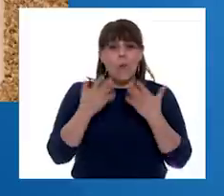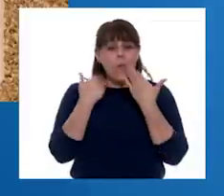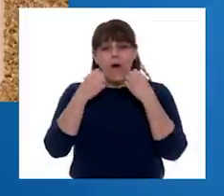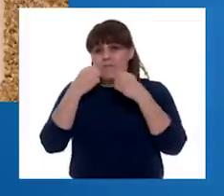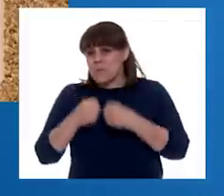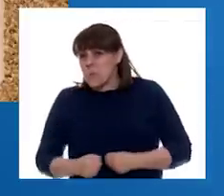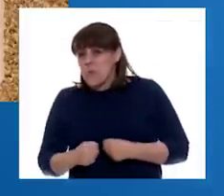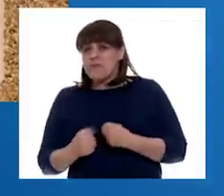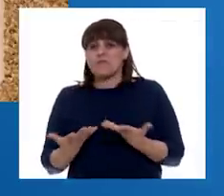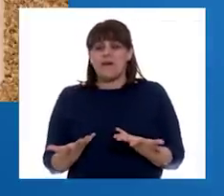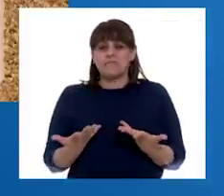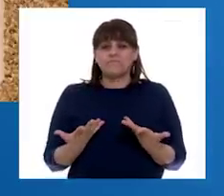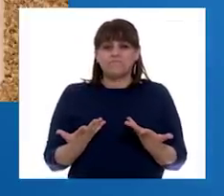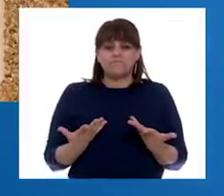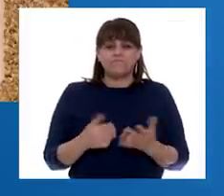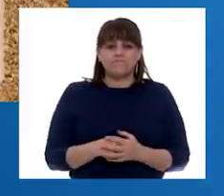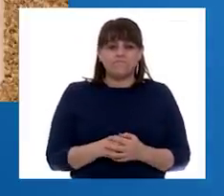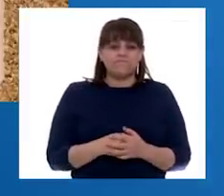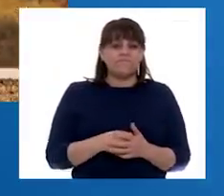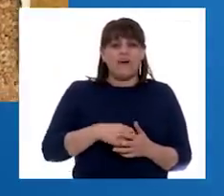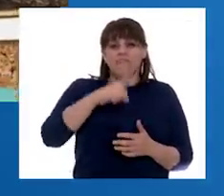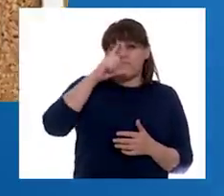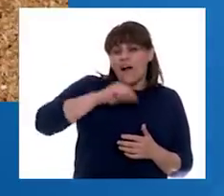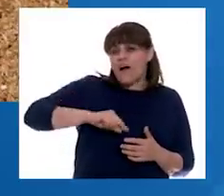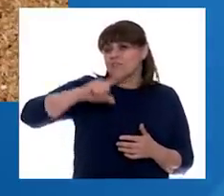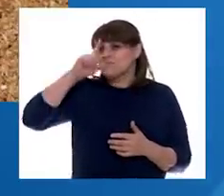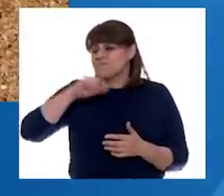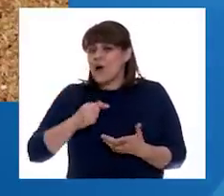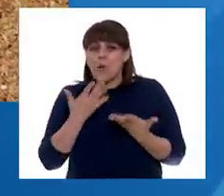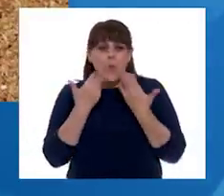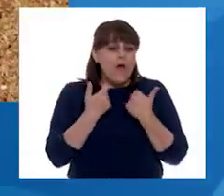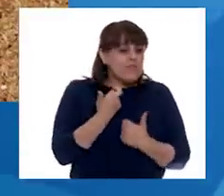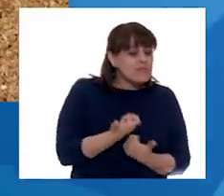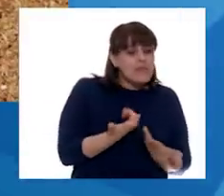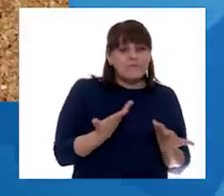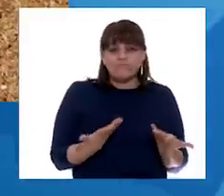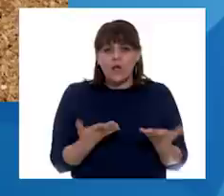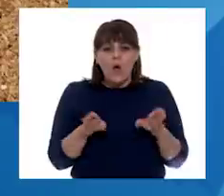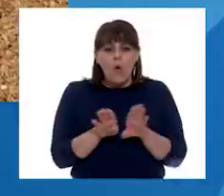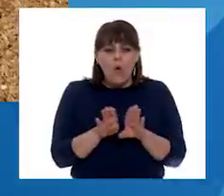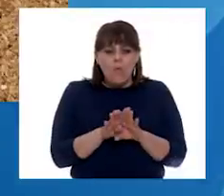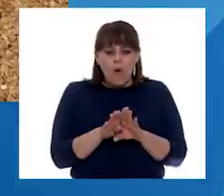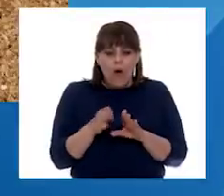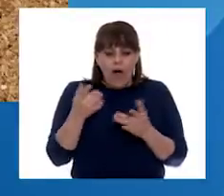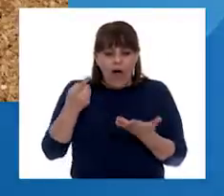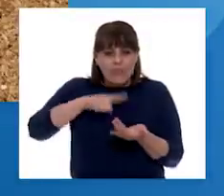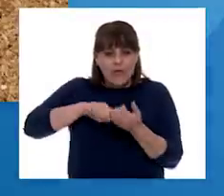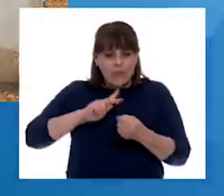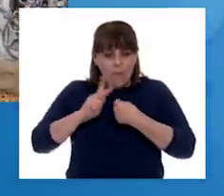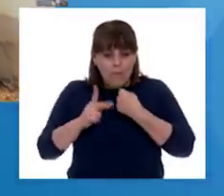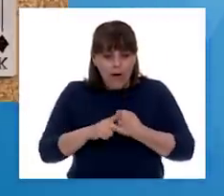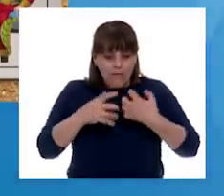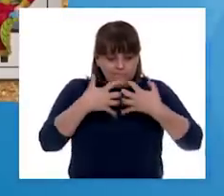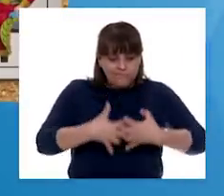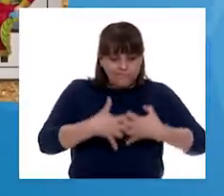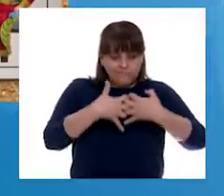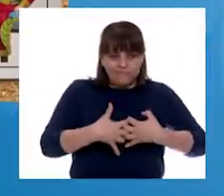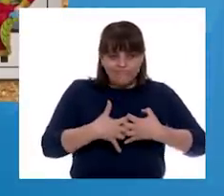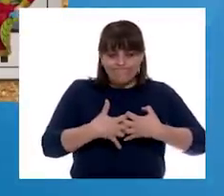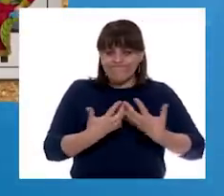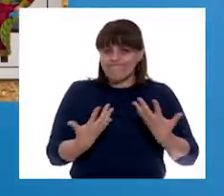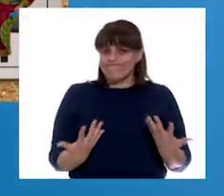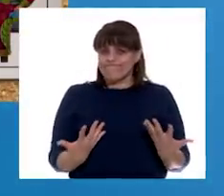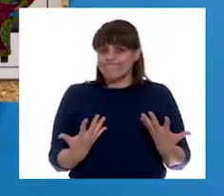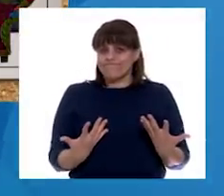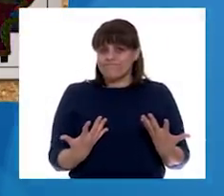La minería, lenta, fallida y sin recursos. Así que la idea de industrializar al país fue triturada. Debido a